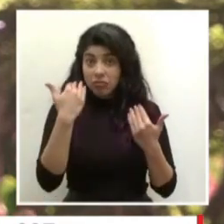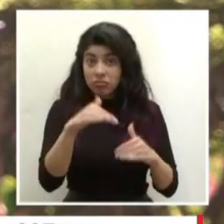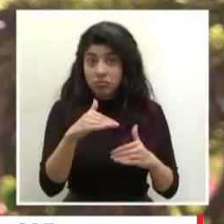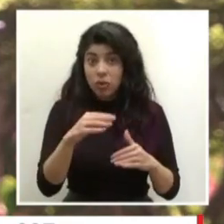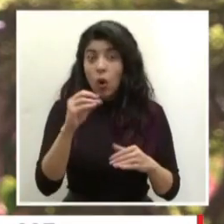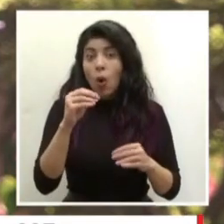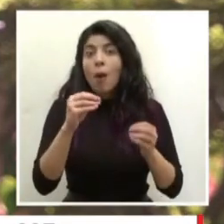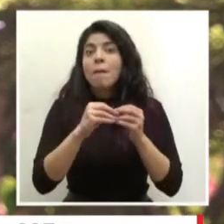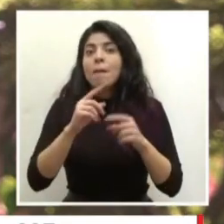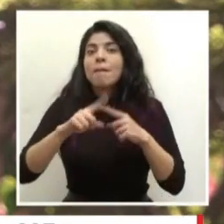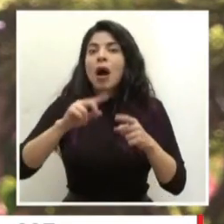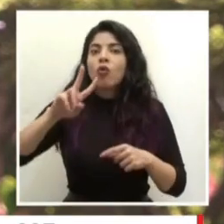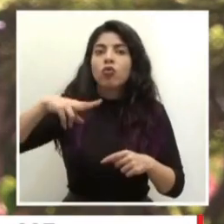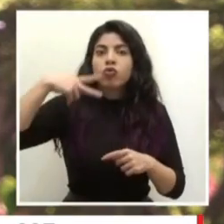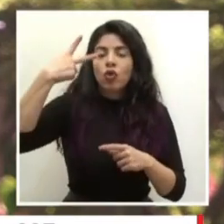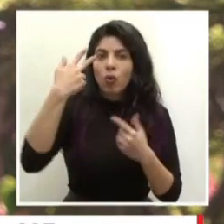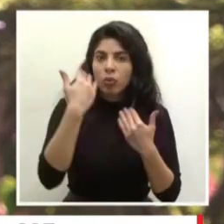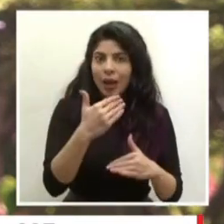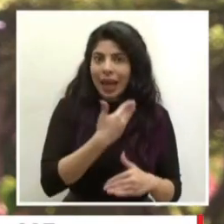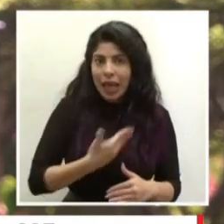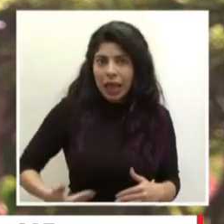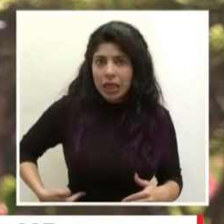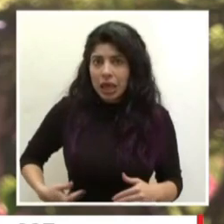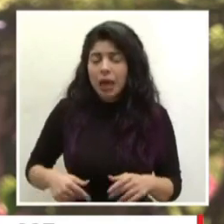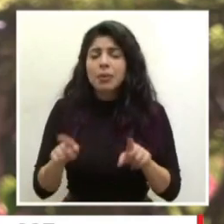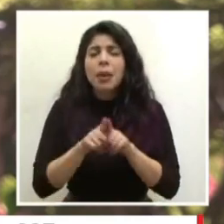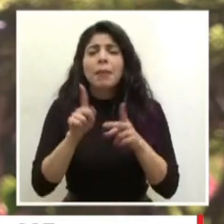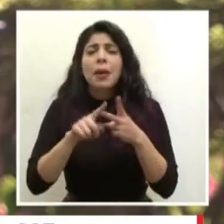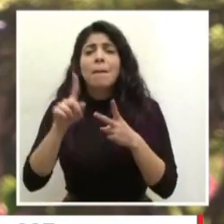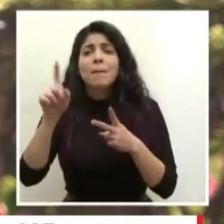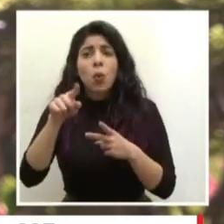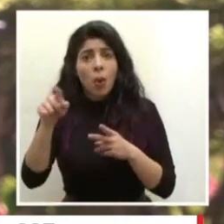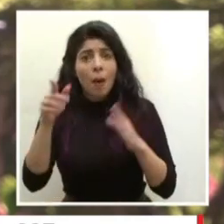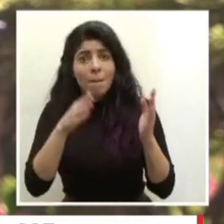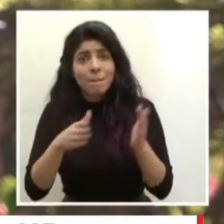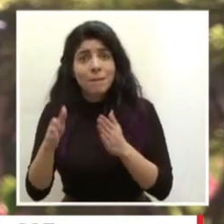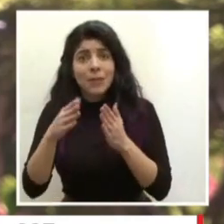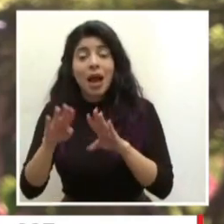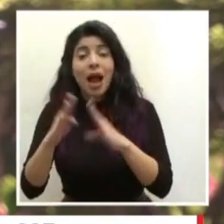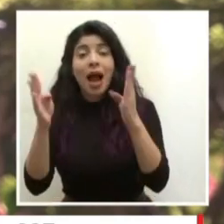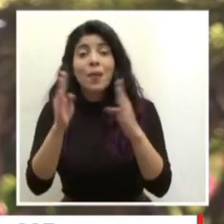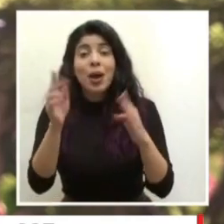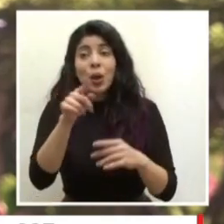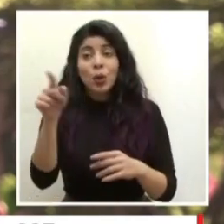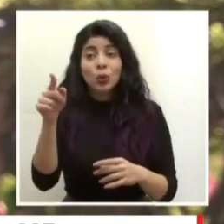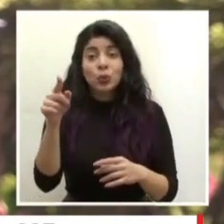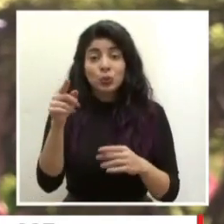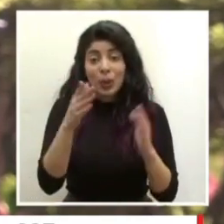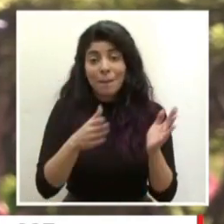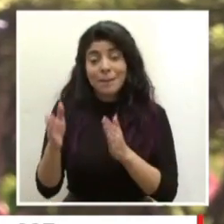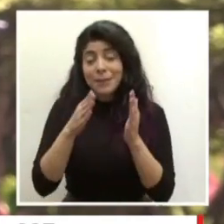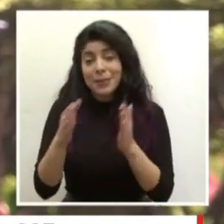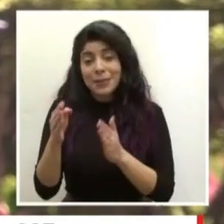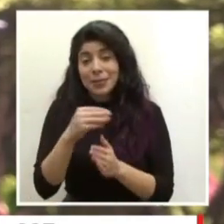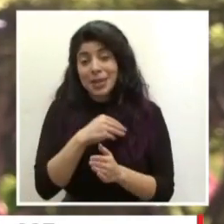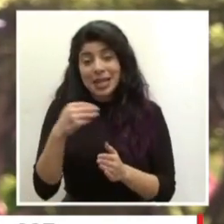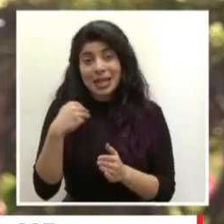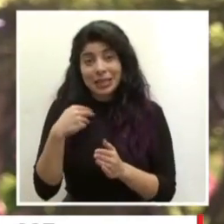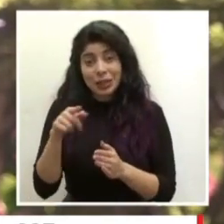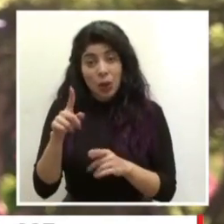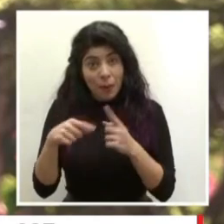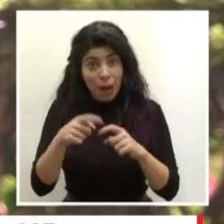van a extremar? Además, se ha pensado poner en pausa en este cantón la reapertura de la que hablaba el ministro al